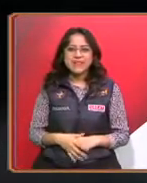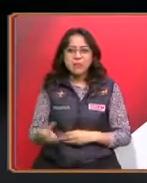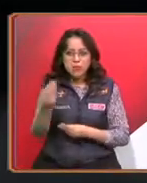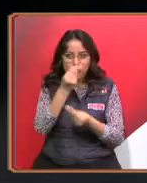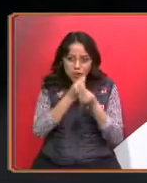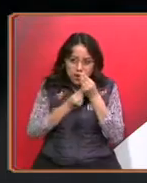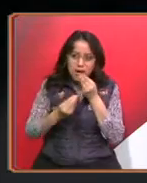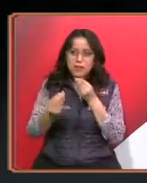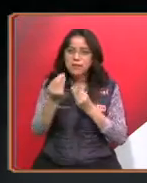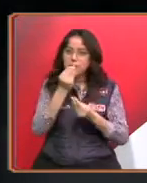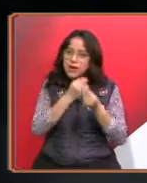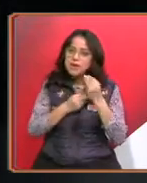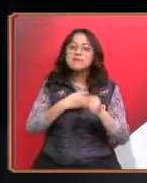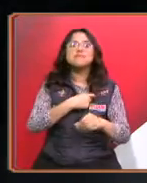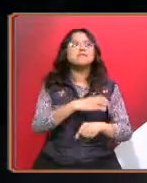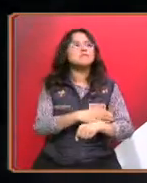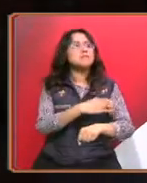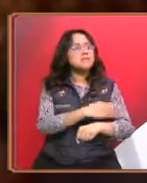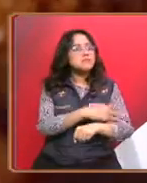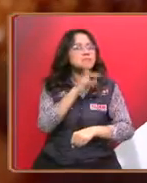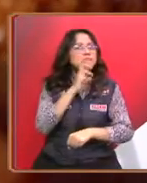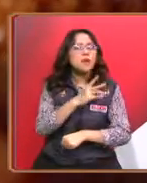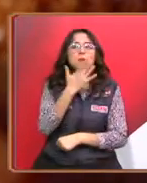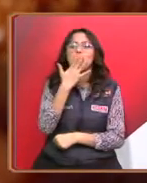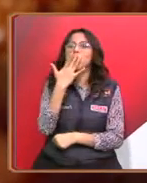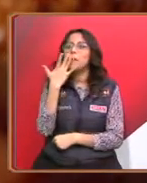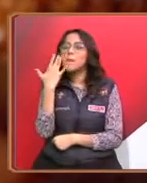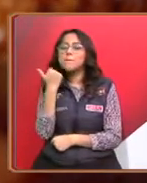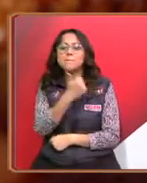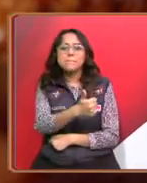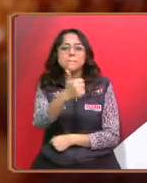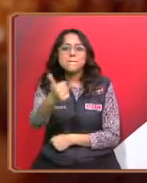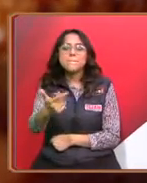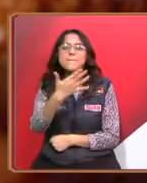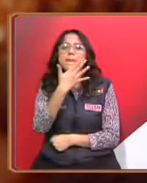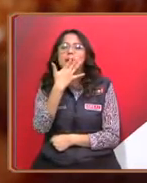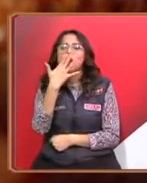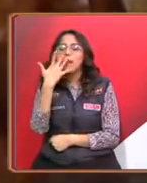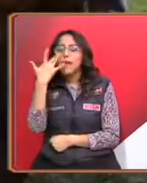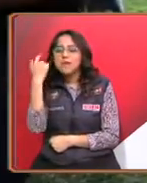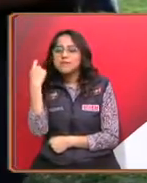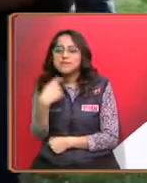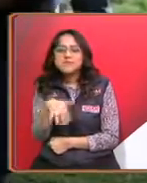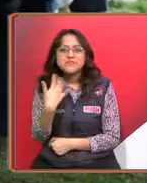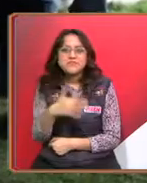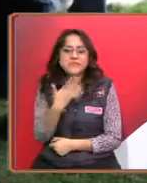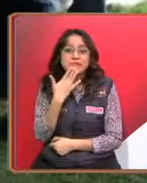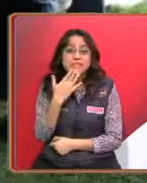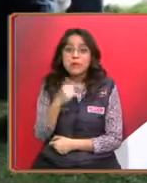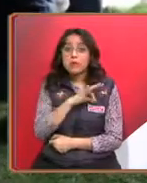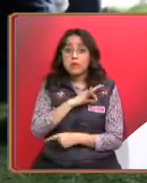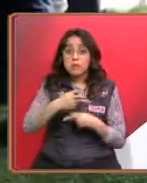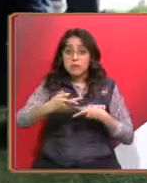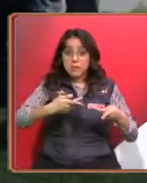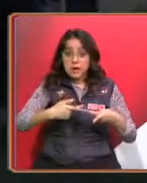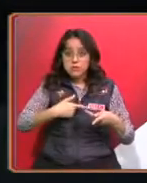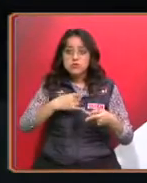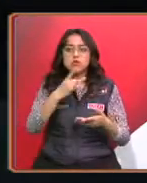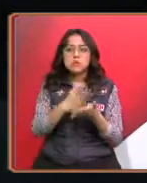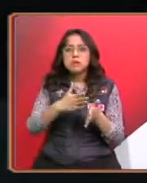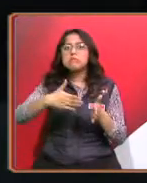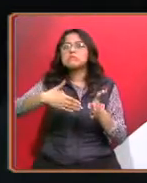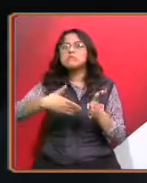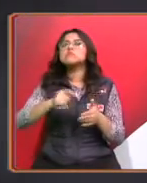Bocado tras bocado, nuestros colaboradores degustaron cada uno de estos deliciosos platillos que fueron preparados con un